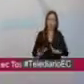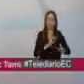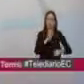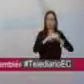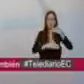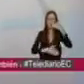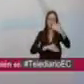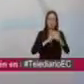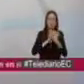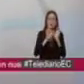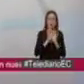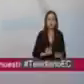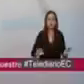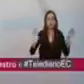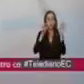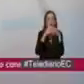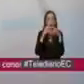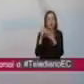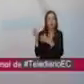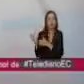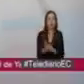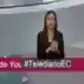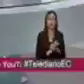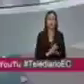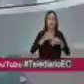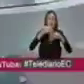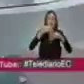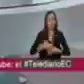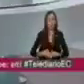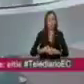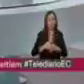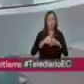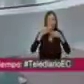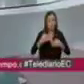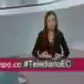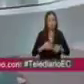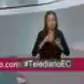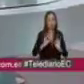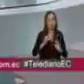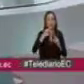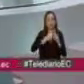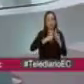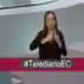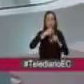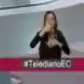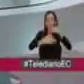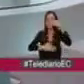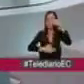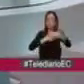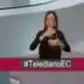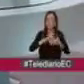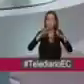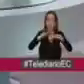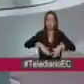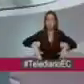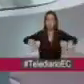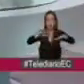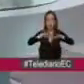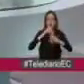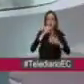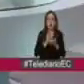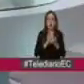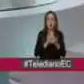digamos años o meses críticos bueno justamente sobre esto que usted menciona las autoridades también del sector económico